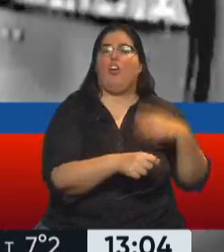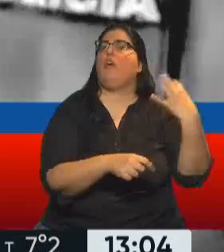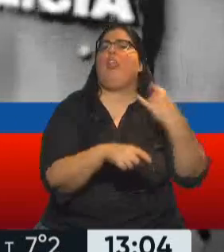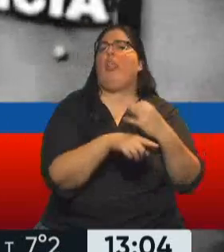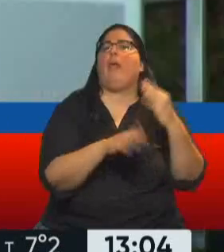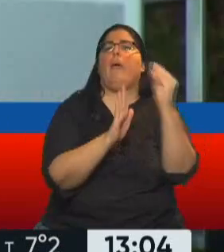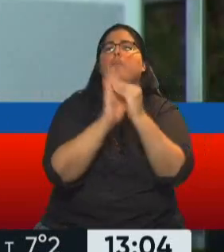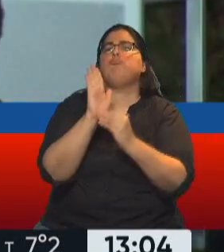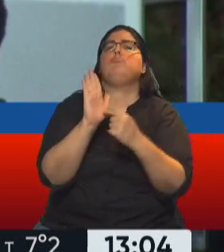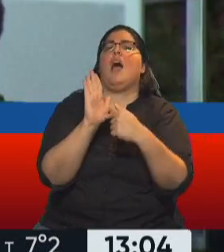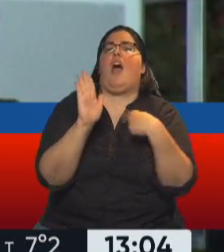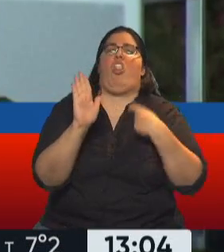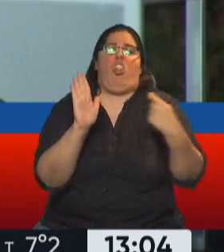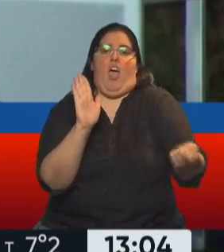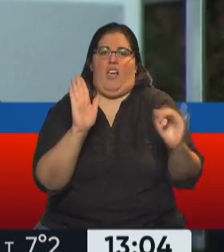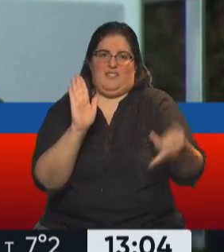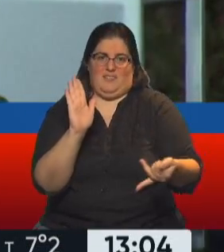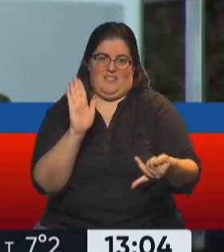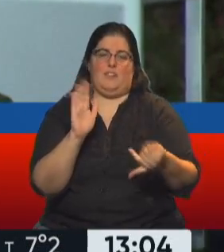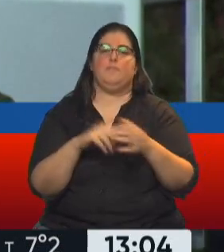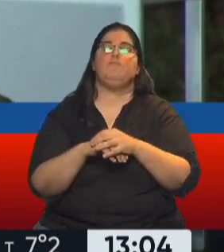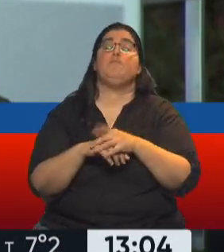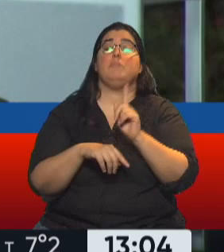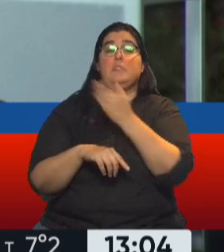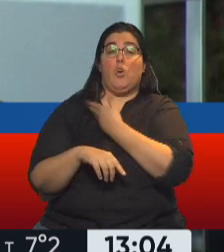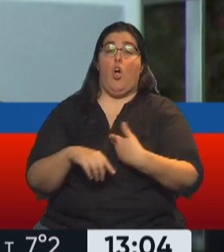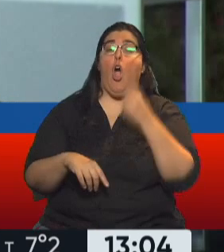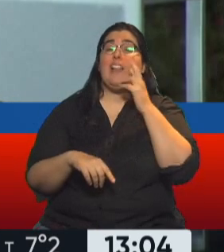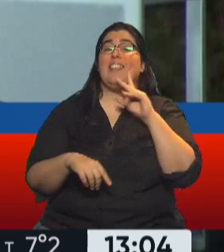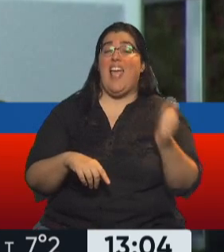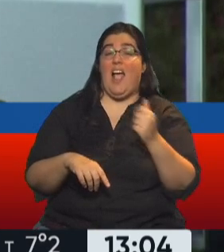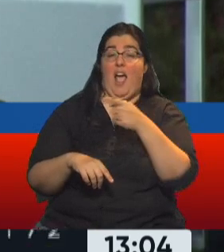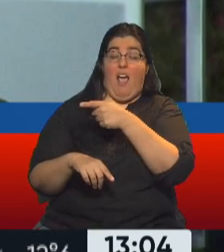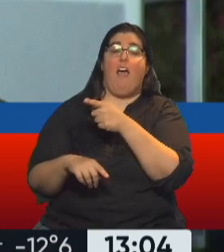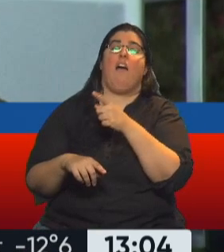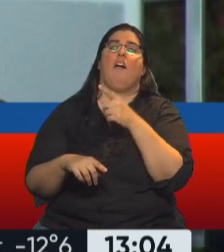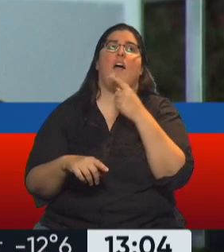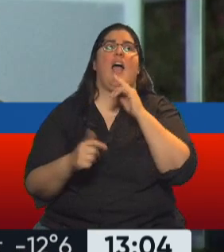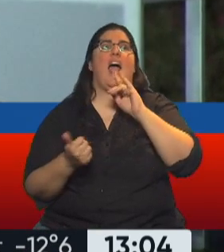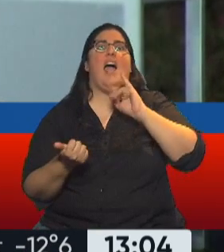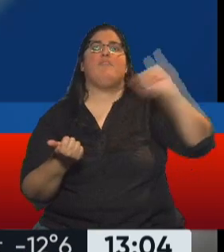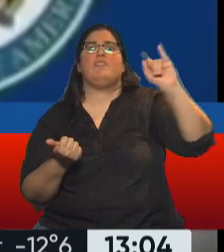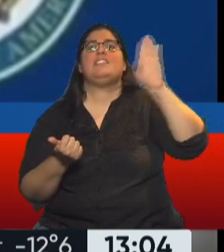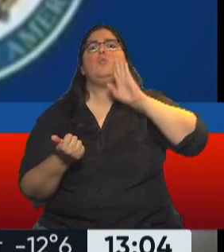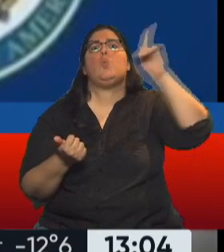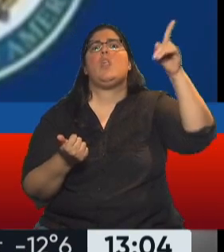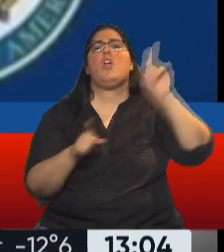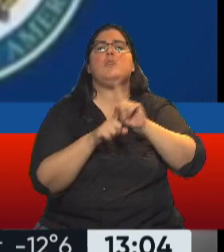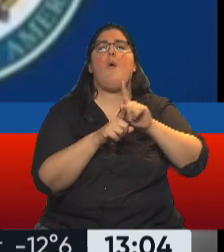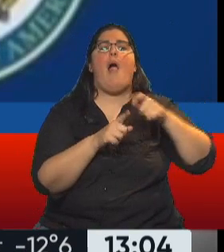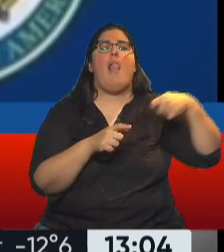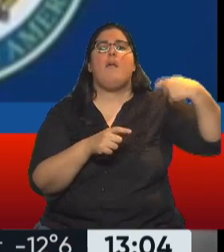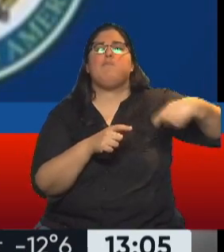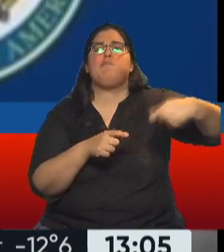recibir fondos. El gobierno de Ortega acusa a Estados Unidos de financiar con fines golpistas a las